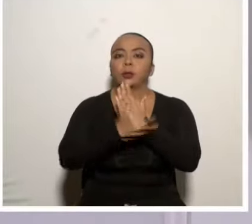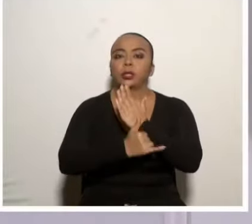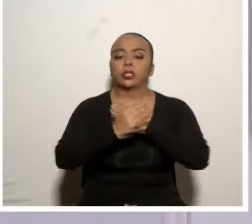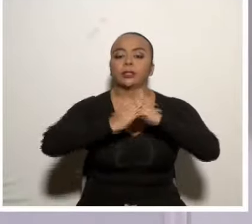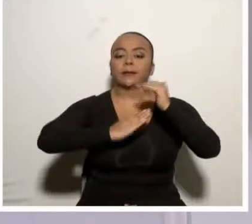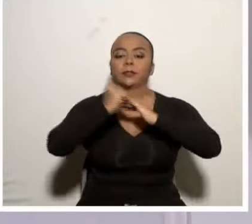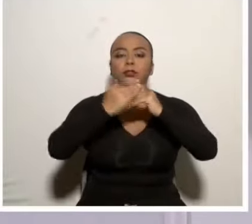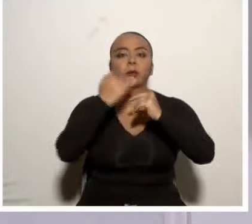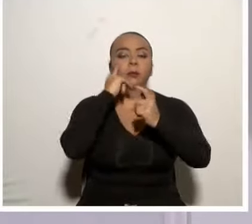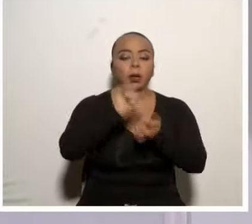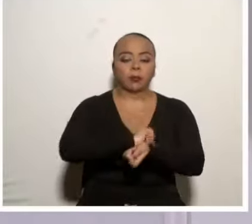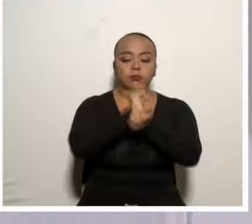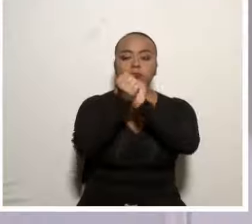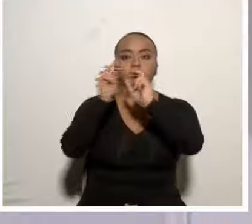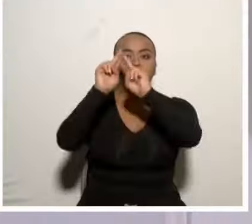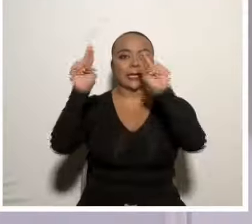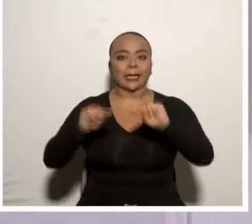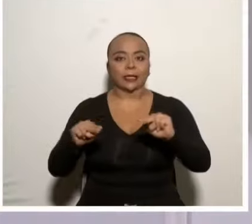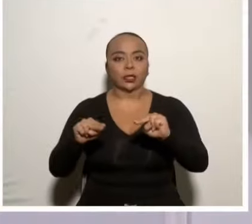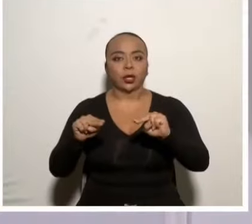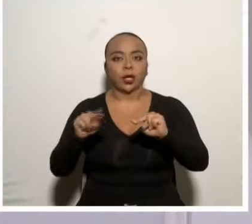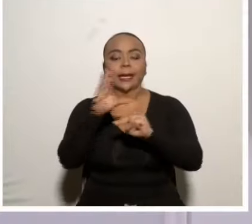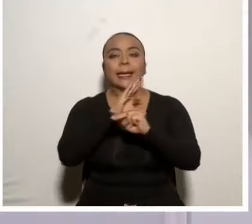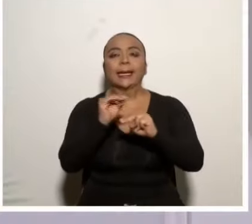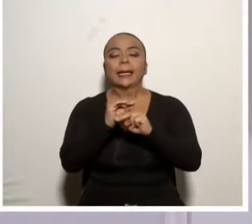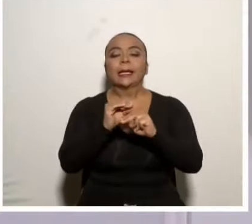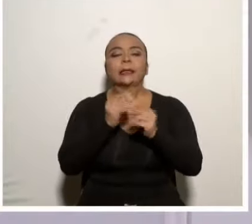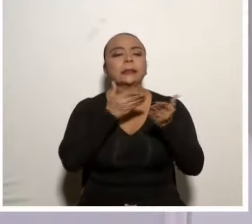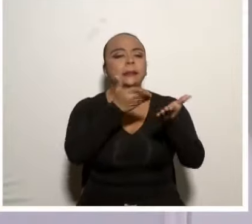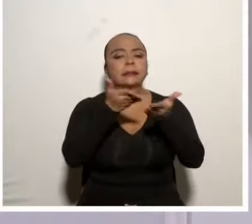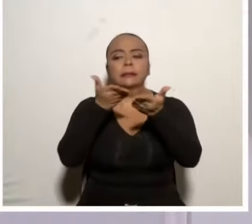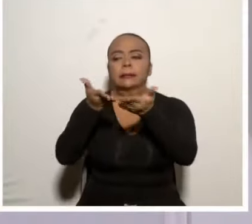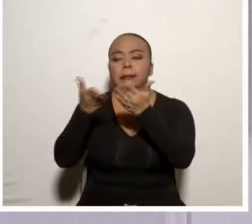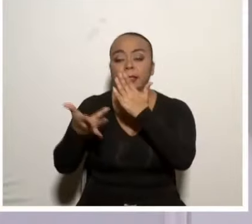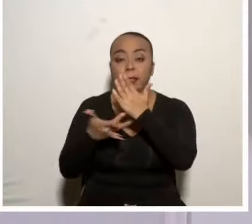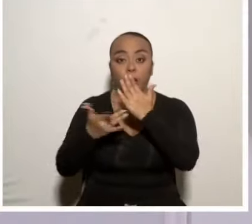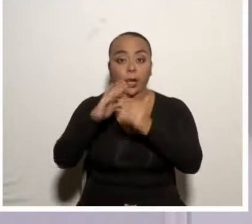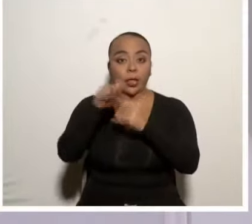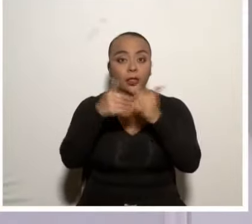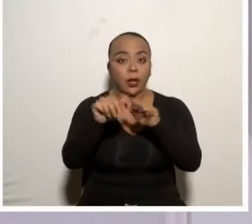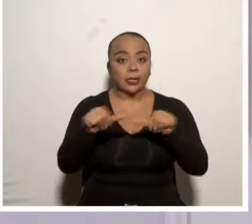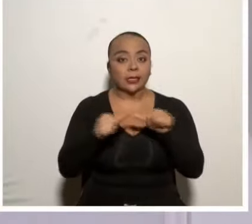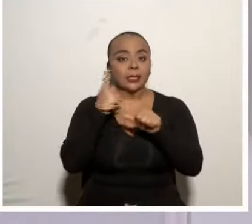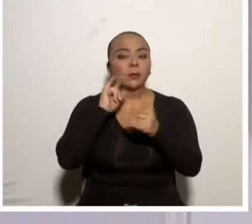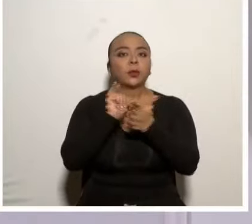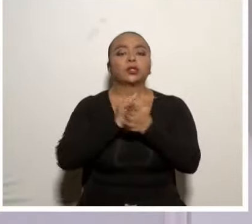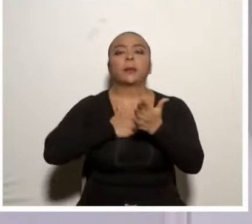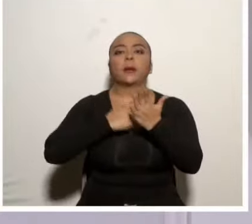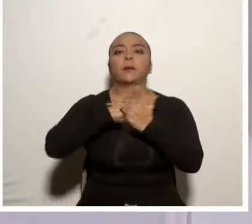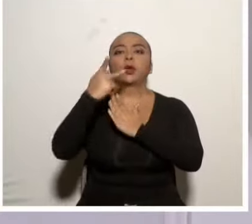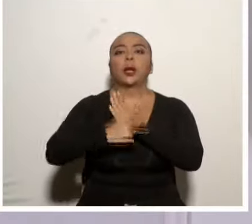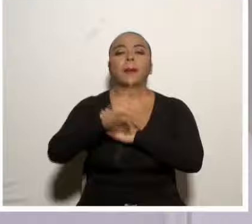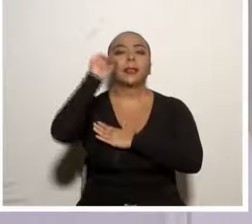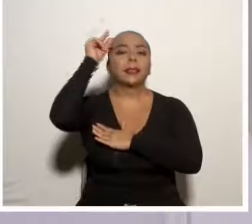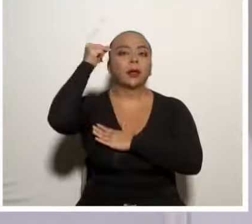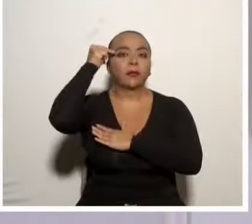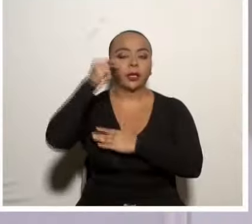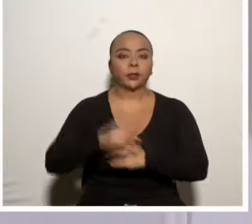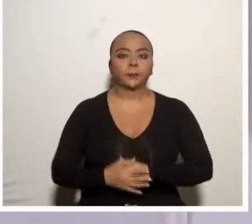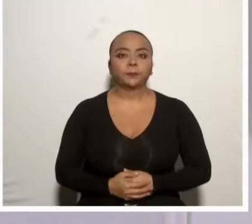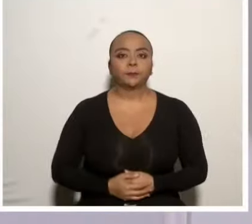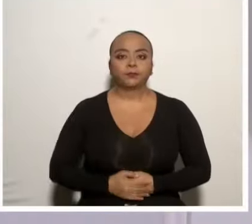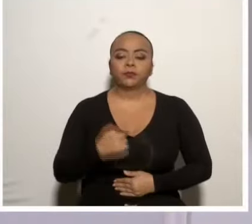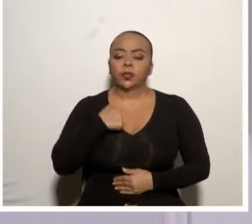la digitalización y llevar la tecnología a todas esas áreas. Y por eso en mi programa de gobierno